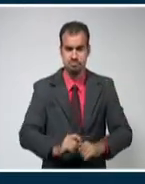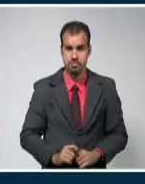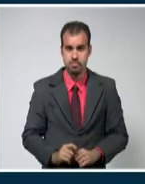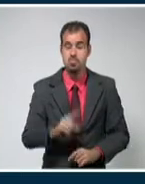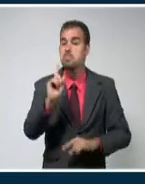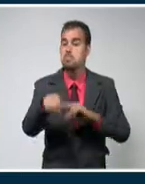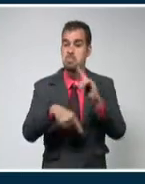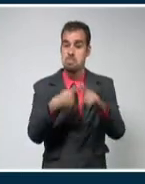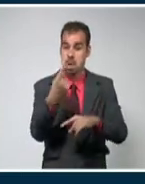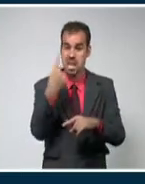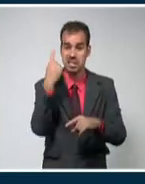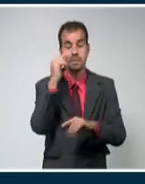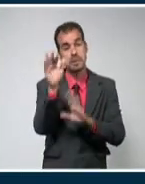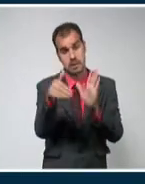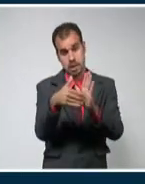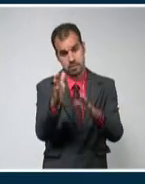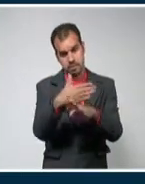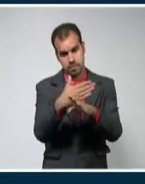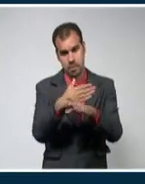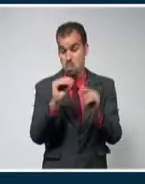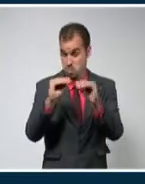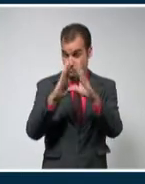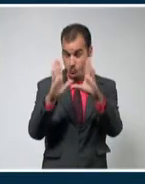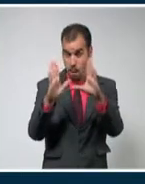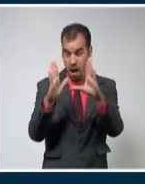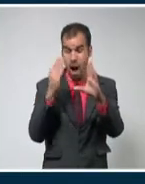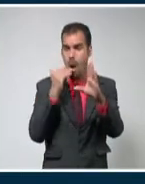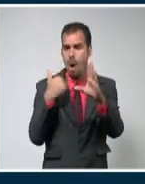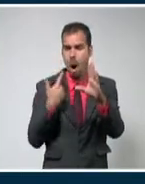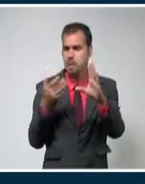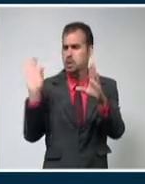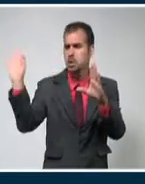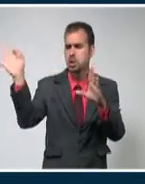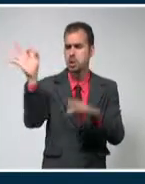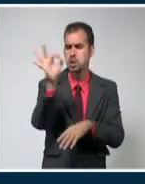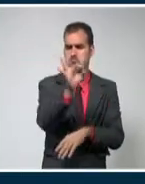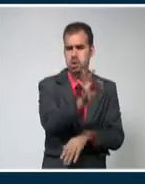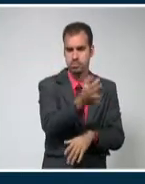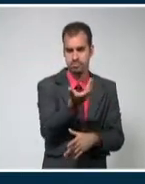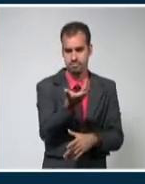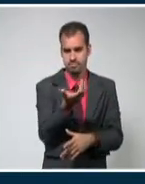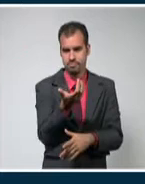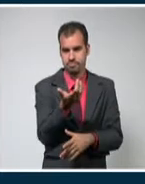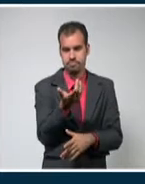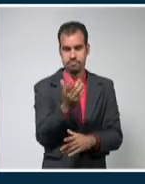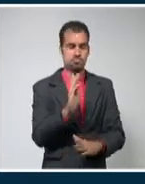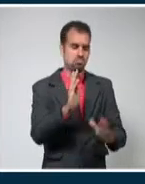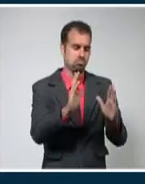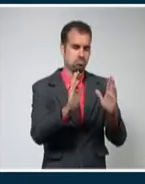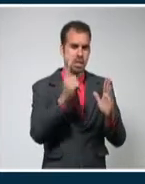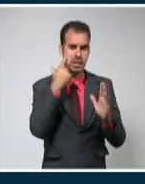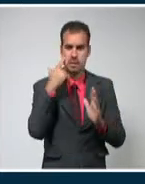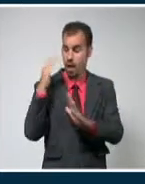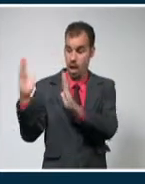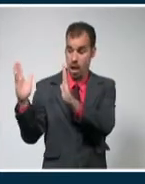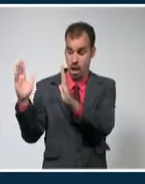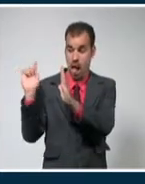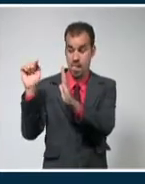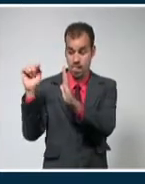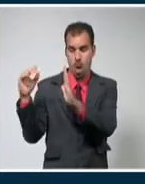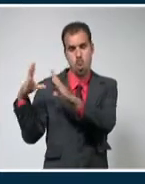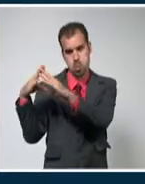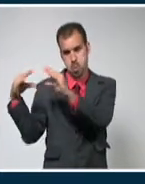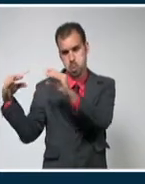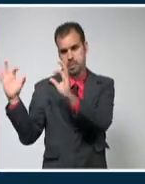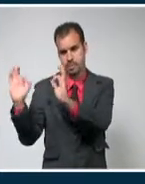va a variar durante la tarde. En la primera parte del día tendremos mucho sol en gran parte del territorio nacional, algunos nublados en localidades de la región occidental del país